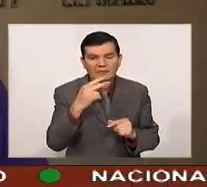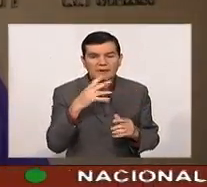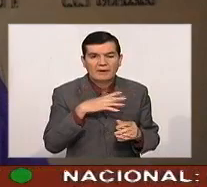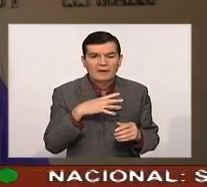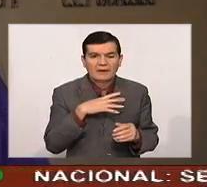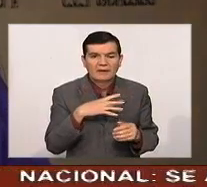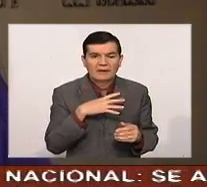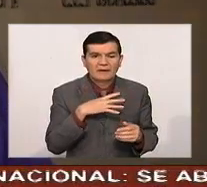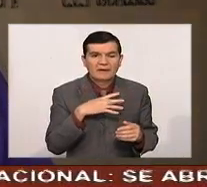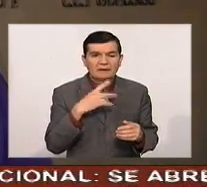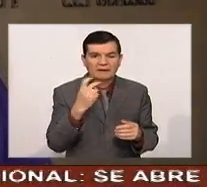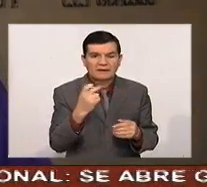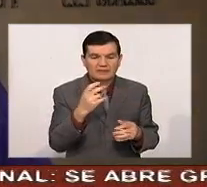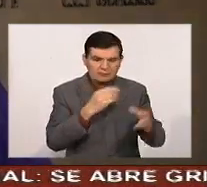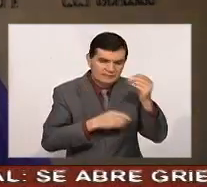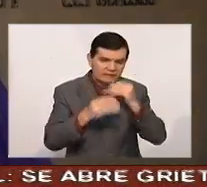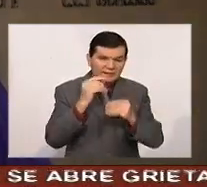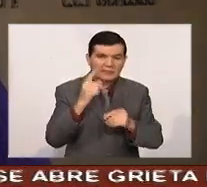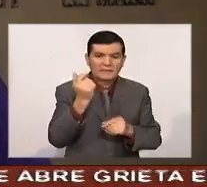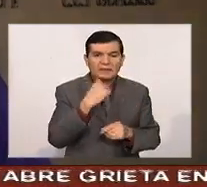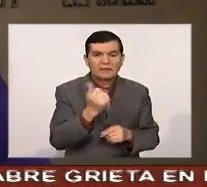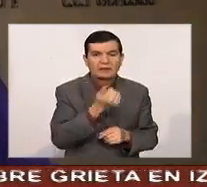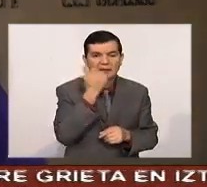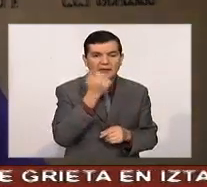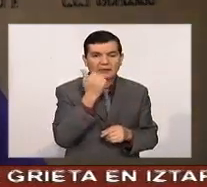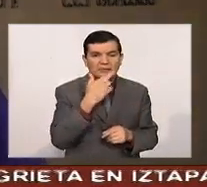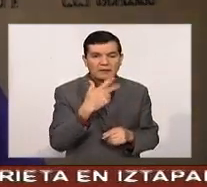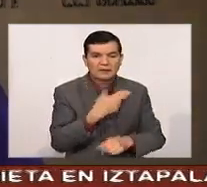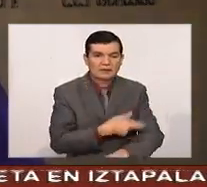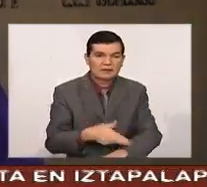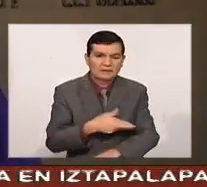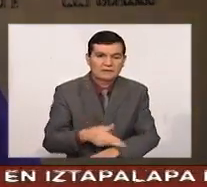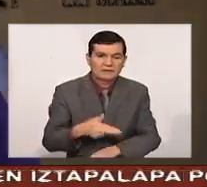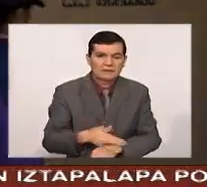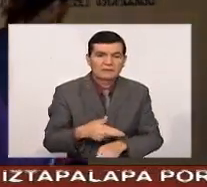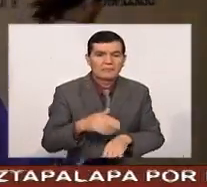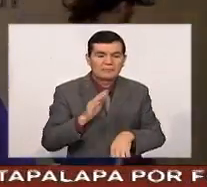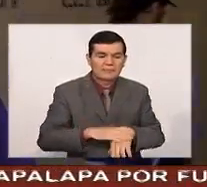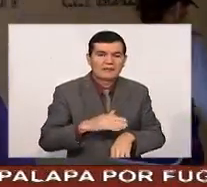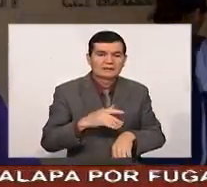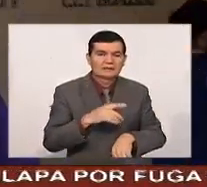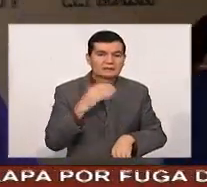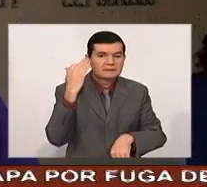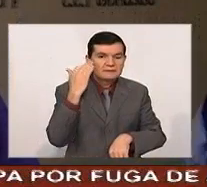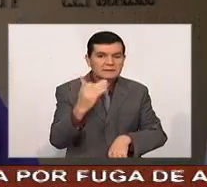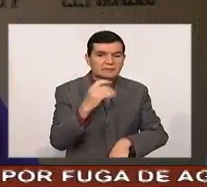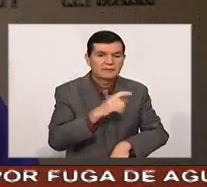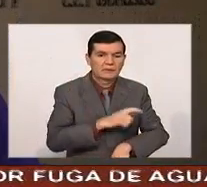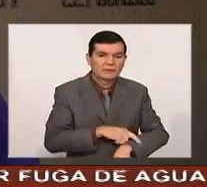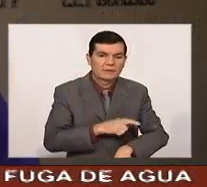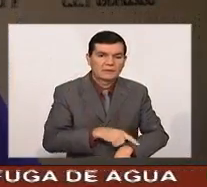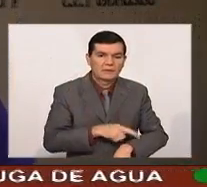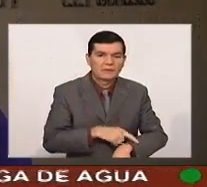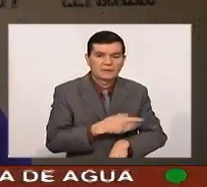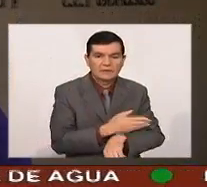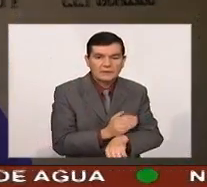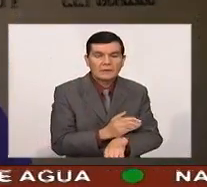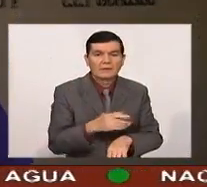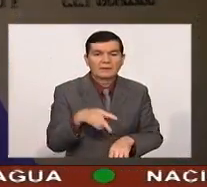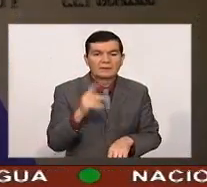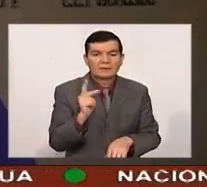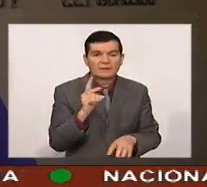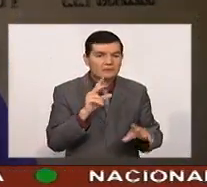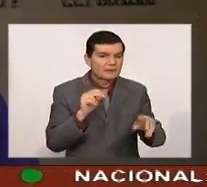mejorar el aprendizaje en los alumnos, mejora de resultados. Son más horas de currícula. No